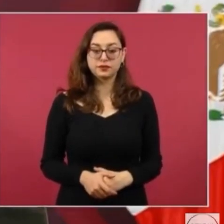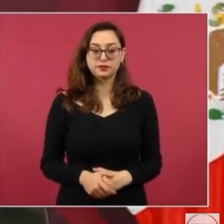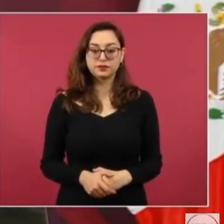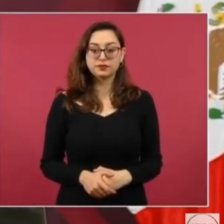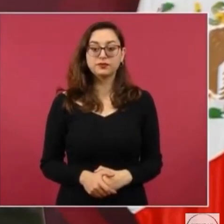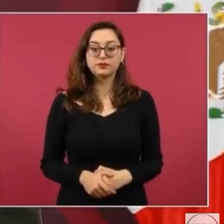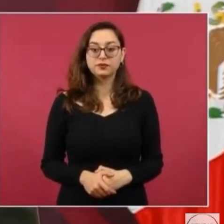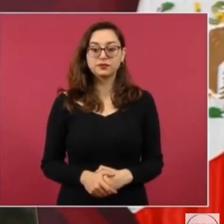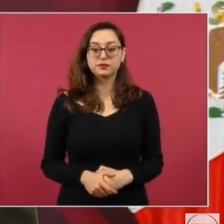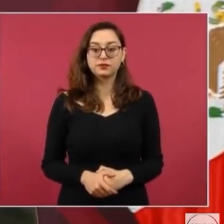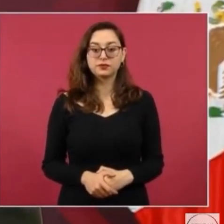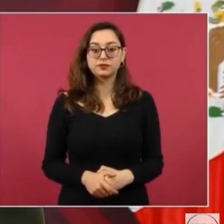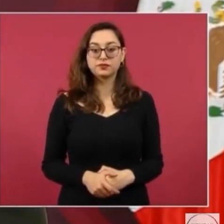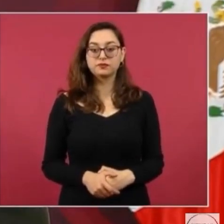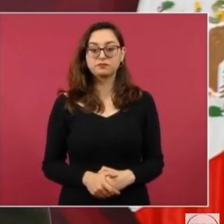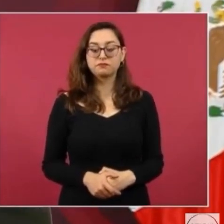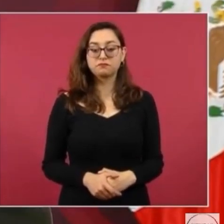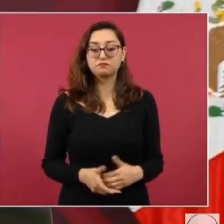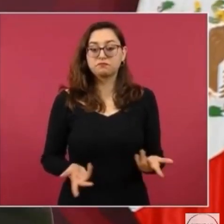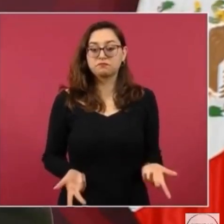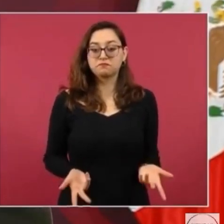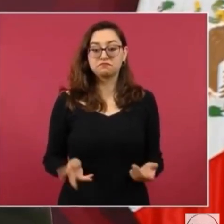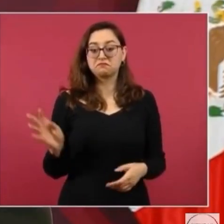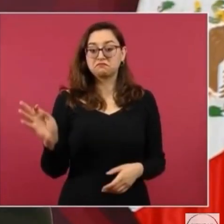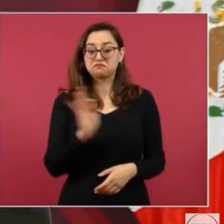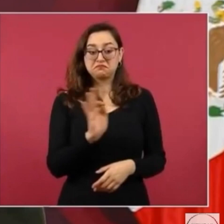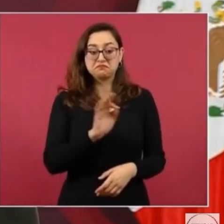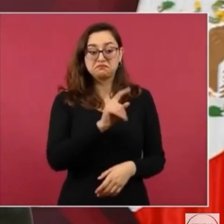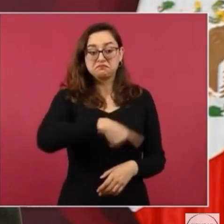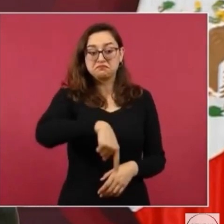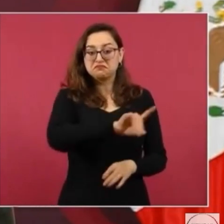aunque no tenga que ver con sus convicciones.